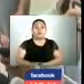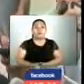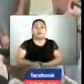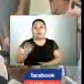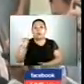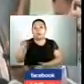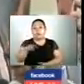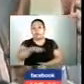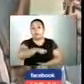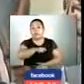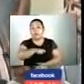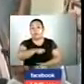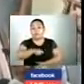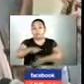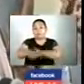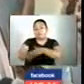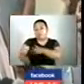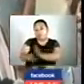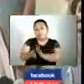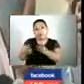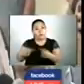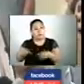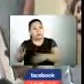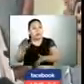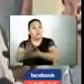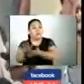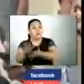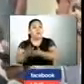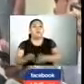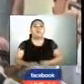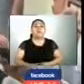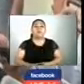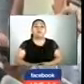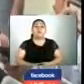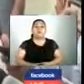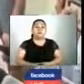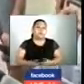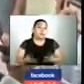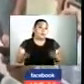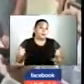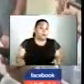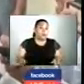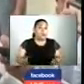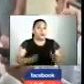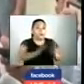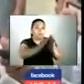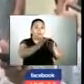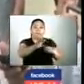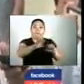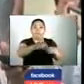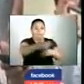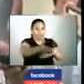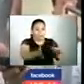administración el porcelanato que hay que comprar, que es el piso. Para el resto de salones,